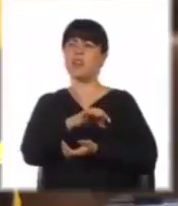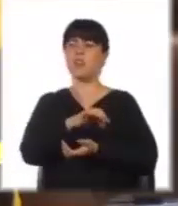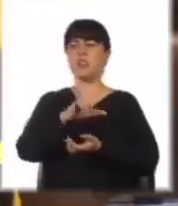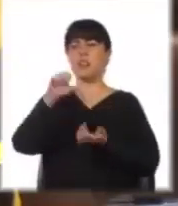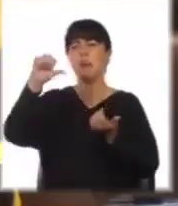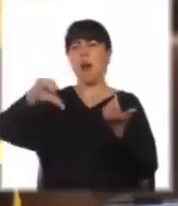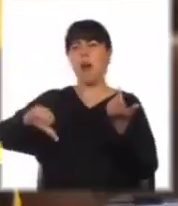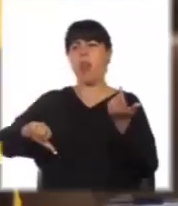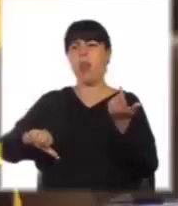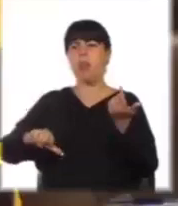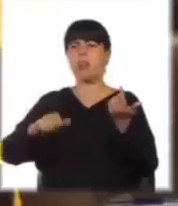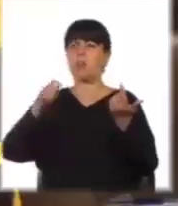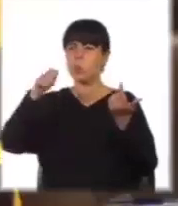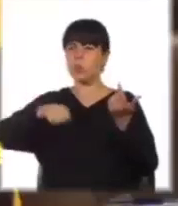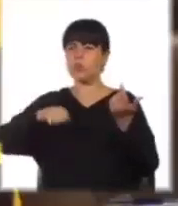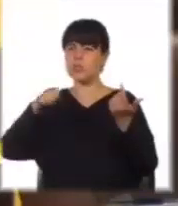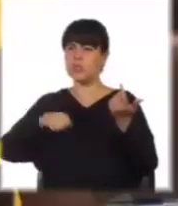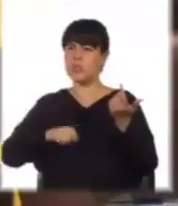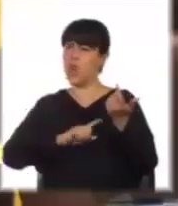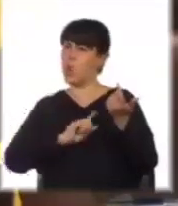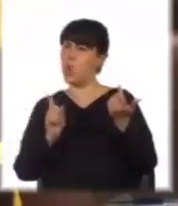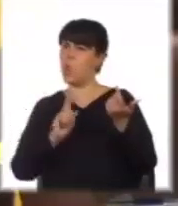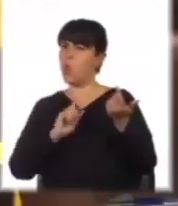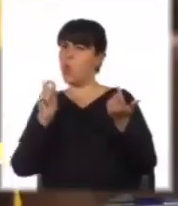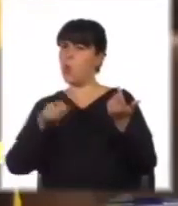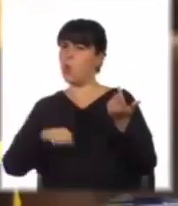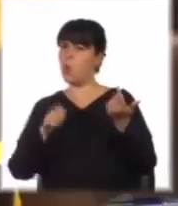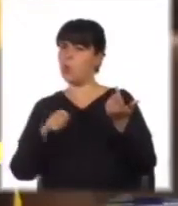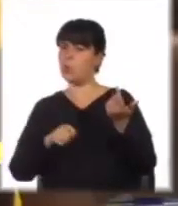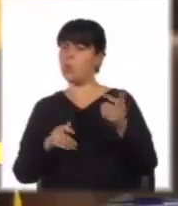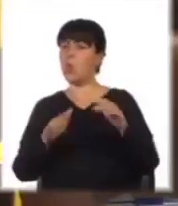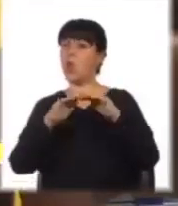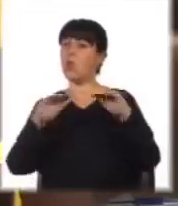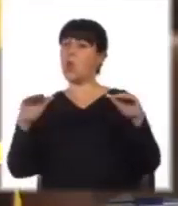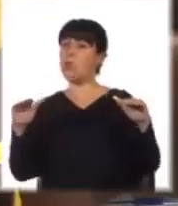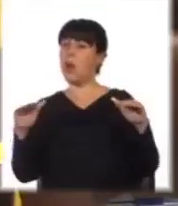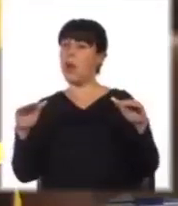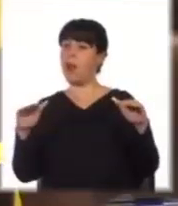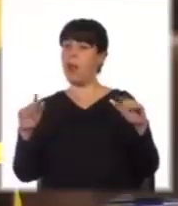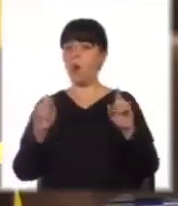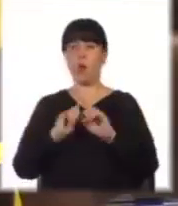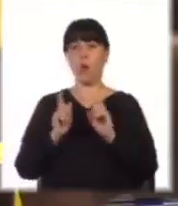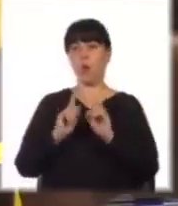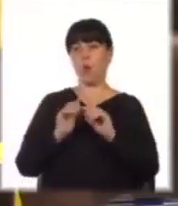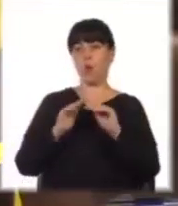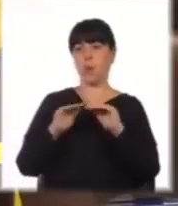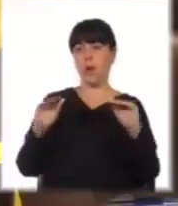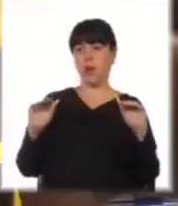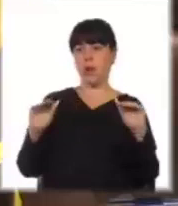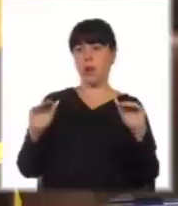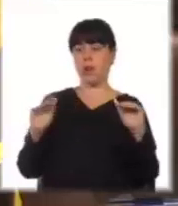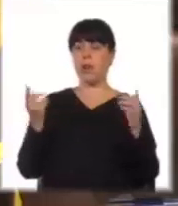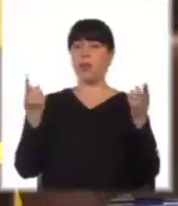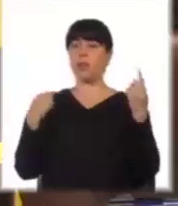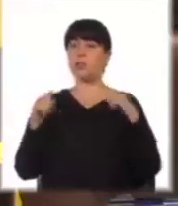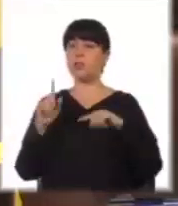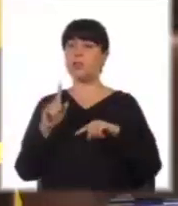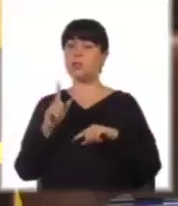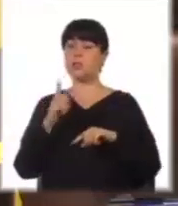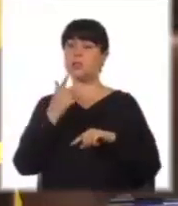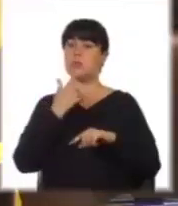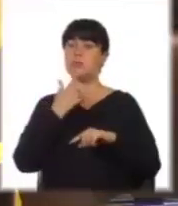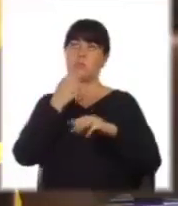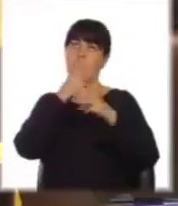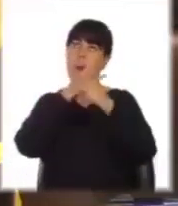mal, lo que es justo, lo que es injusto, lo que es normal y lo que es anormal. Por lo general, el